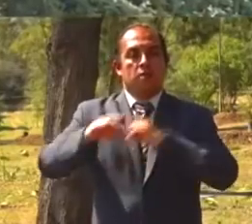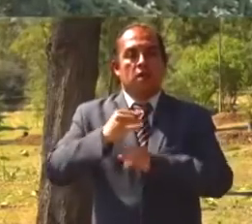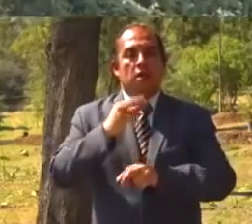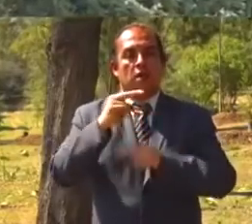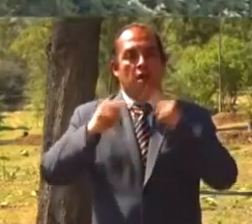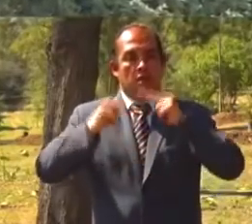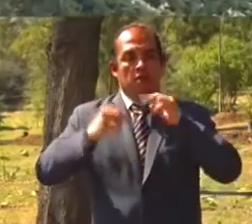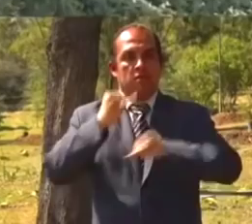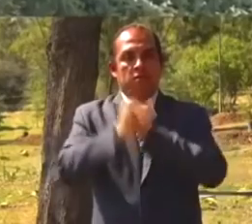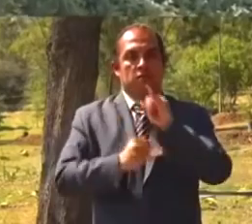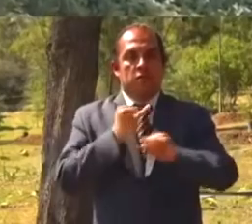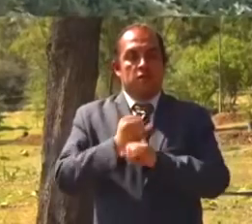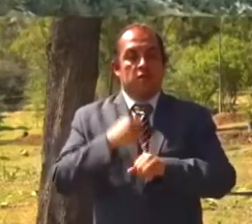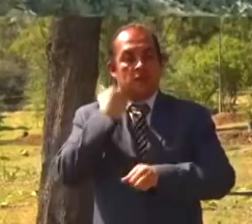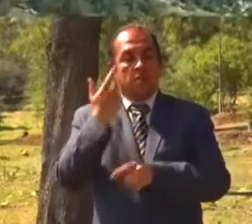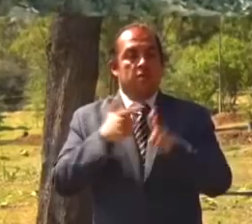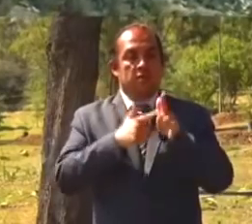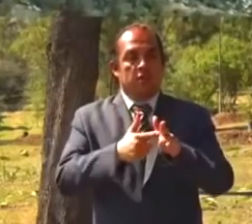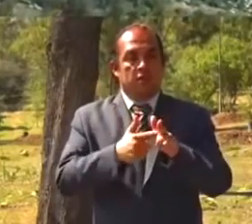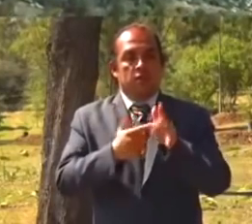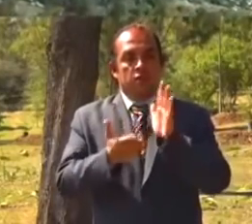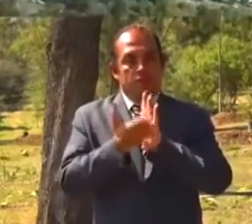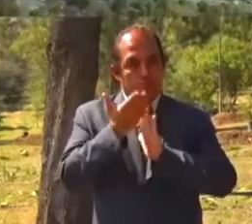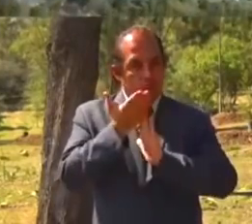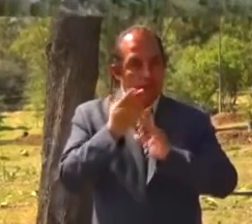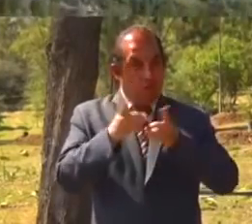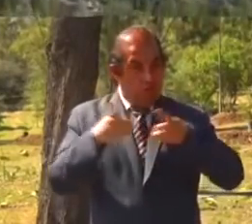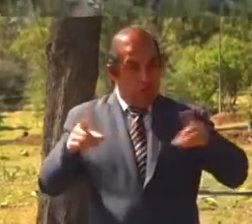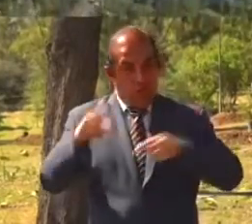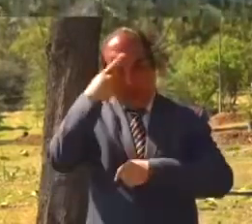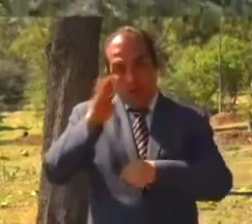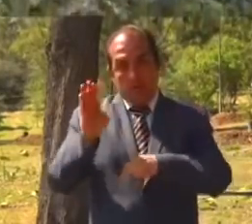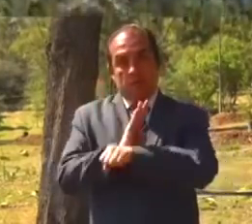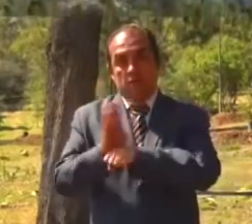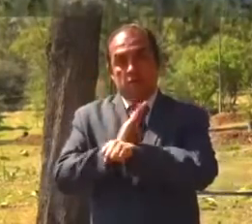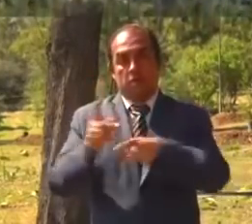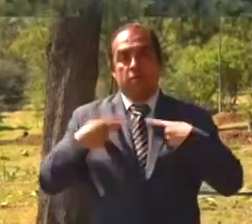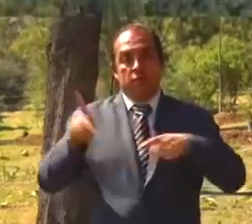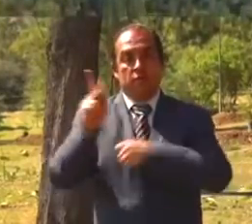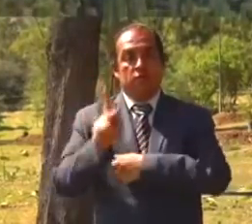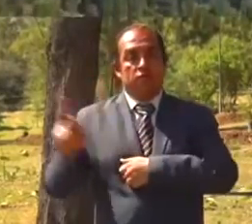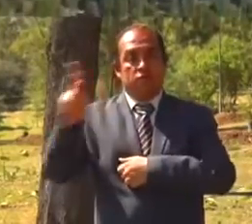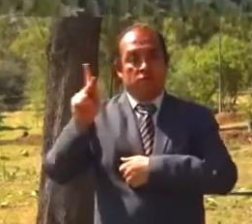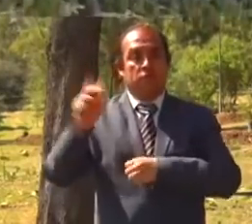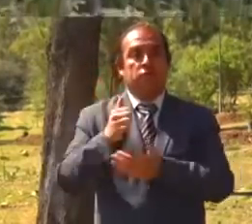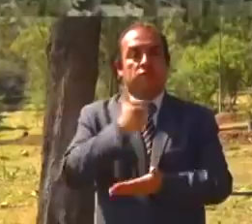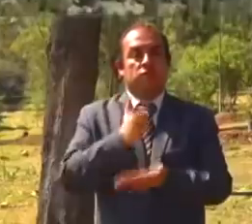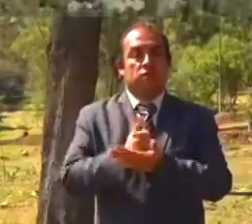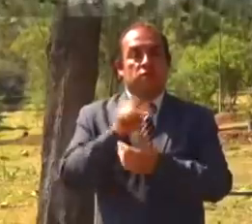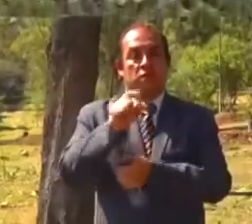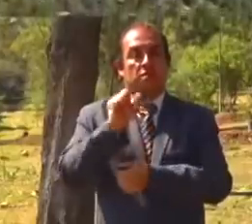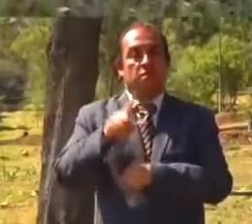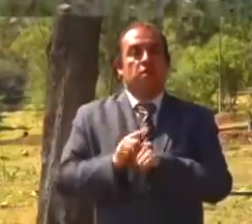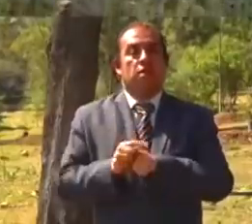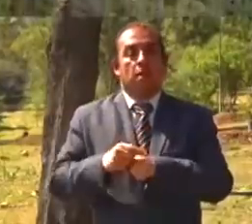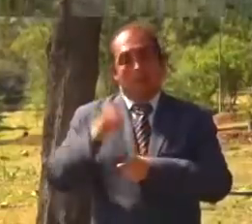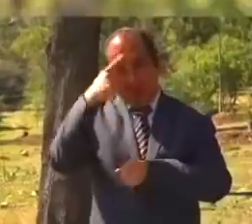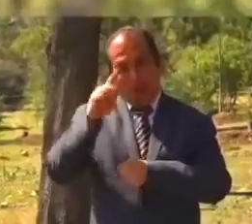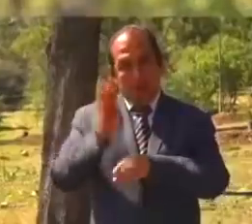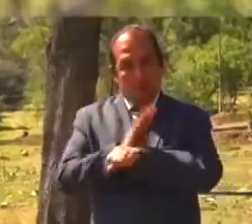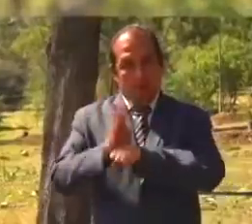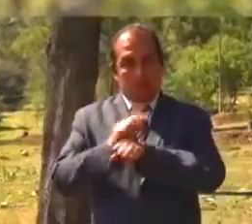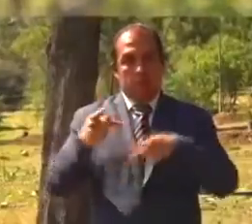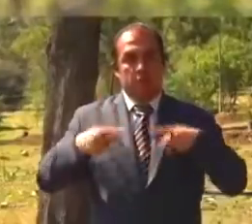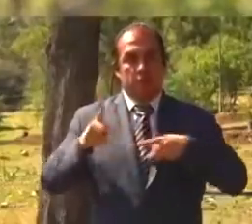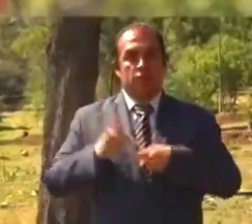internacional y queremos seguir construyéndolo, desarrollándolo, para beneficio de los habitantes de la ciudad y beneficio de los habitantes del